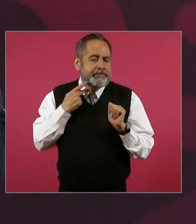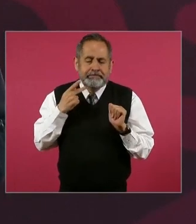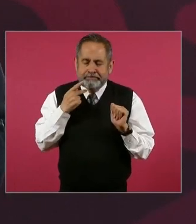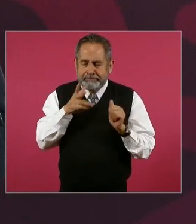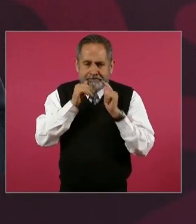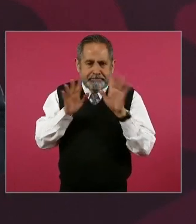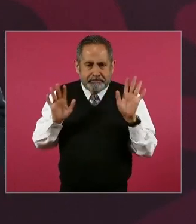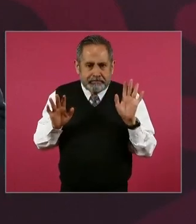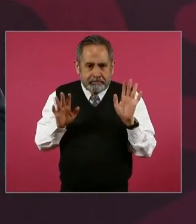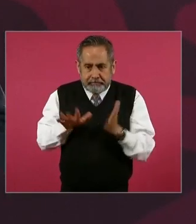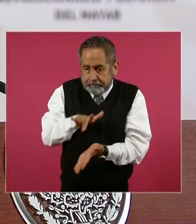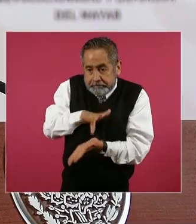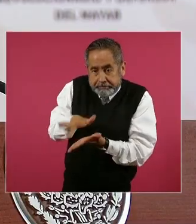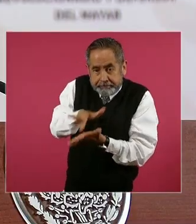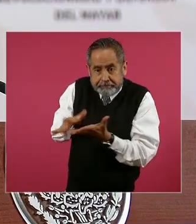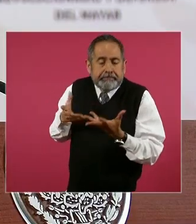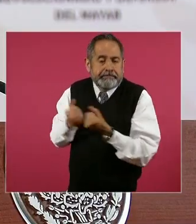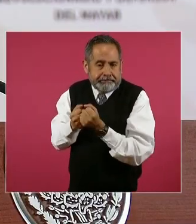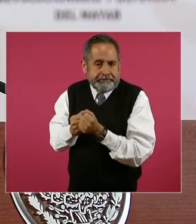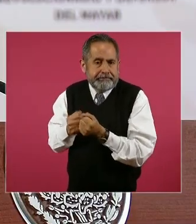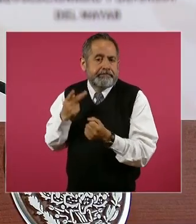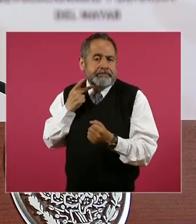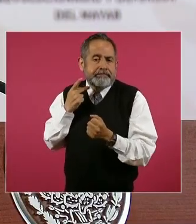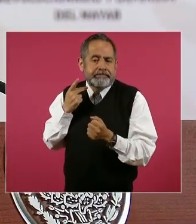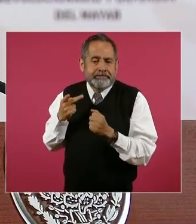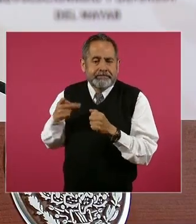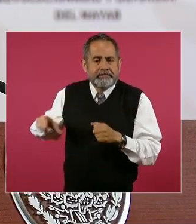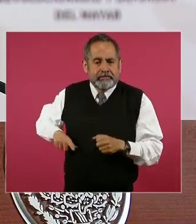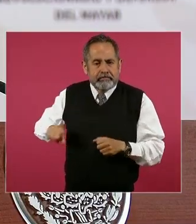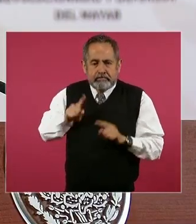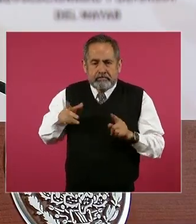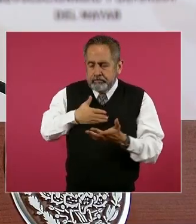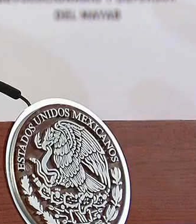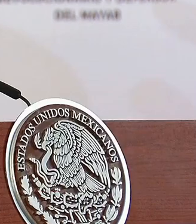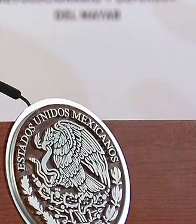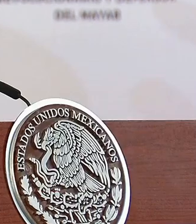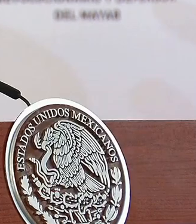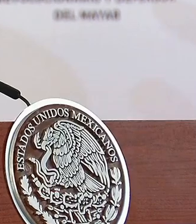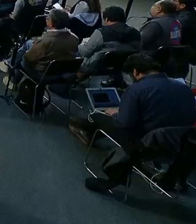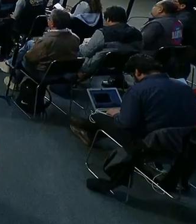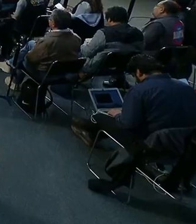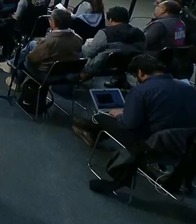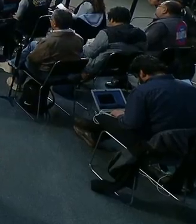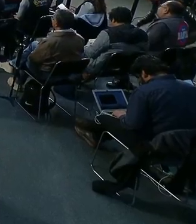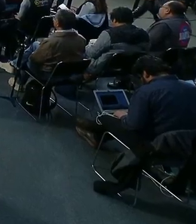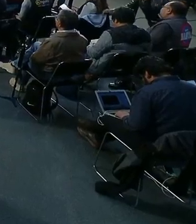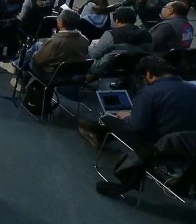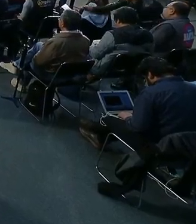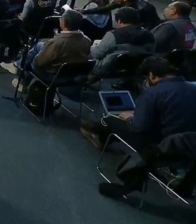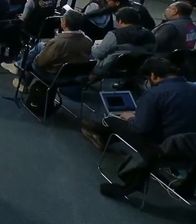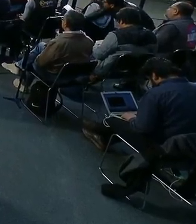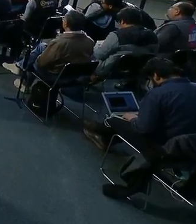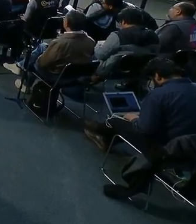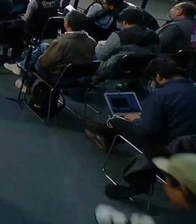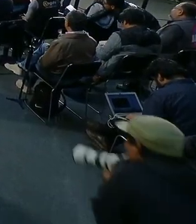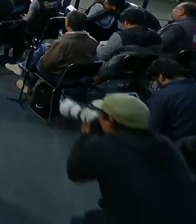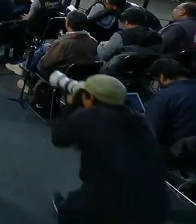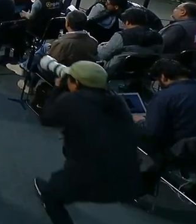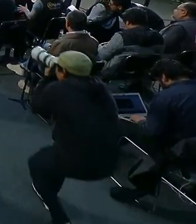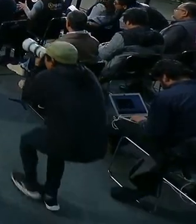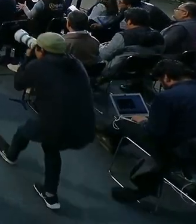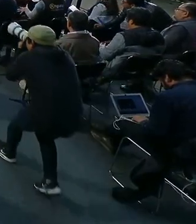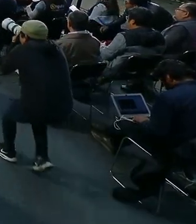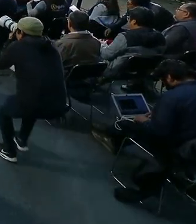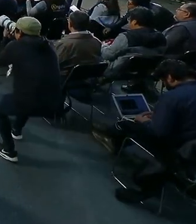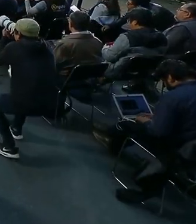exterior apoya la política exterior del gobierno pero no la Define verdad esperan que esta nota